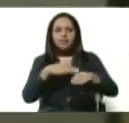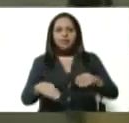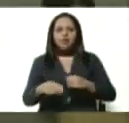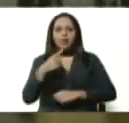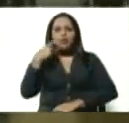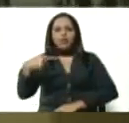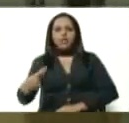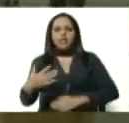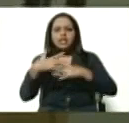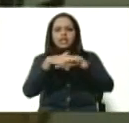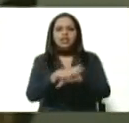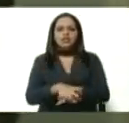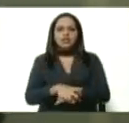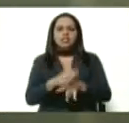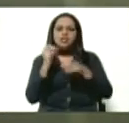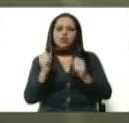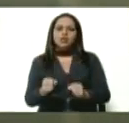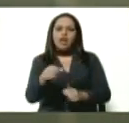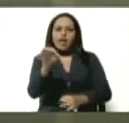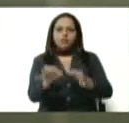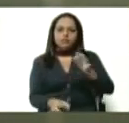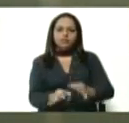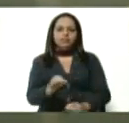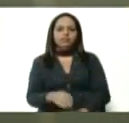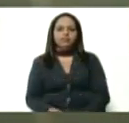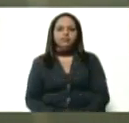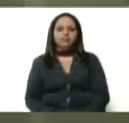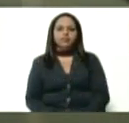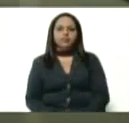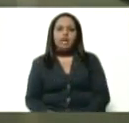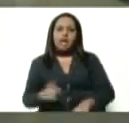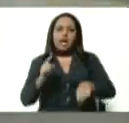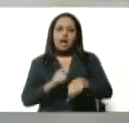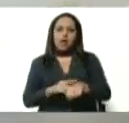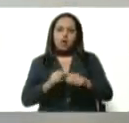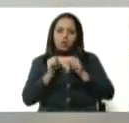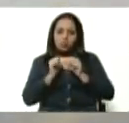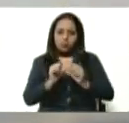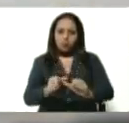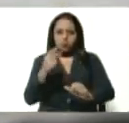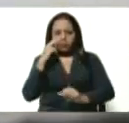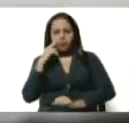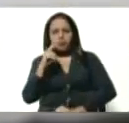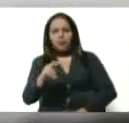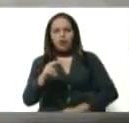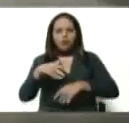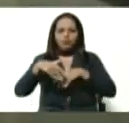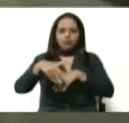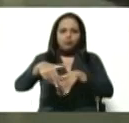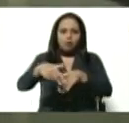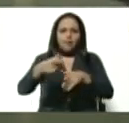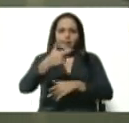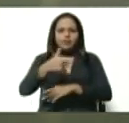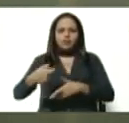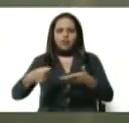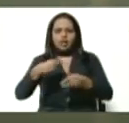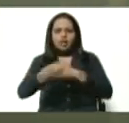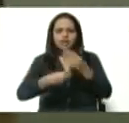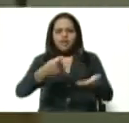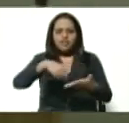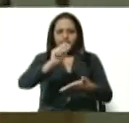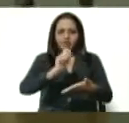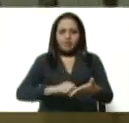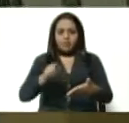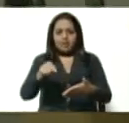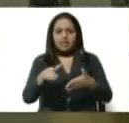y Seguridad Jurídica. A esta hora continúan ustedes apreciando el desplazamiento de las autoridades para realizar la